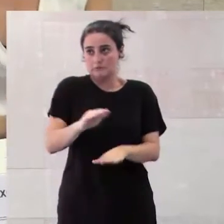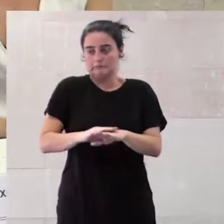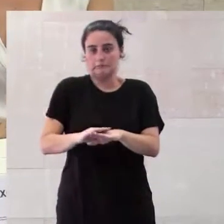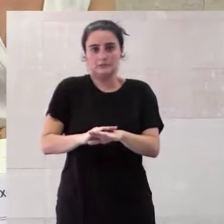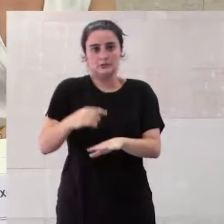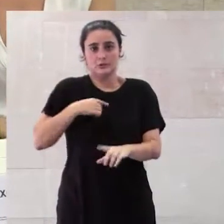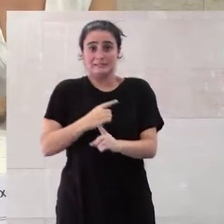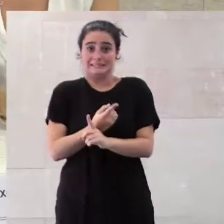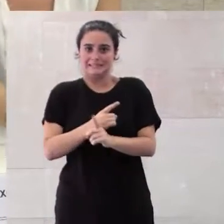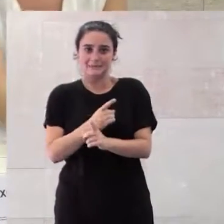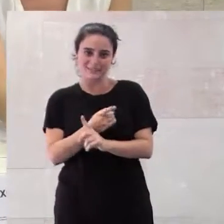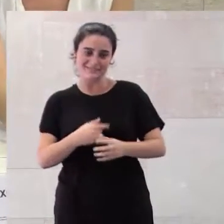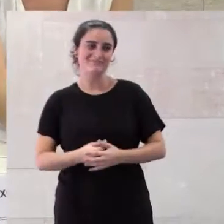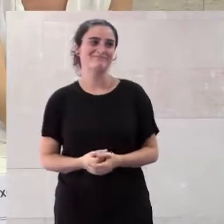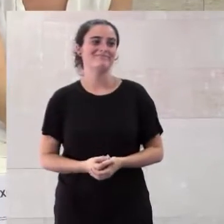Estoy un poco nerviosita.